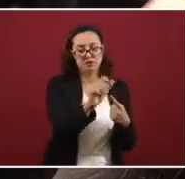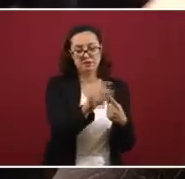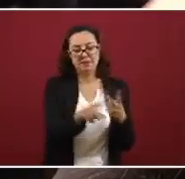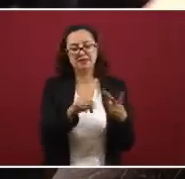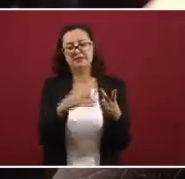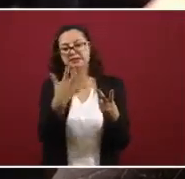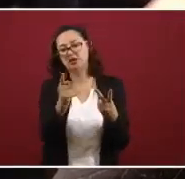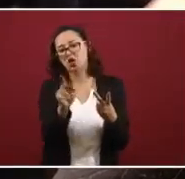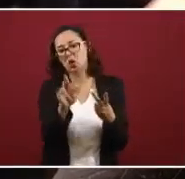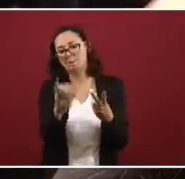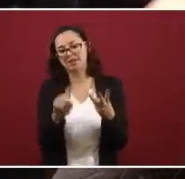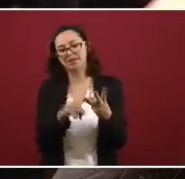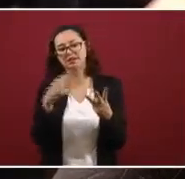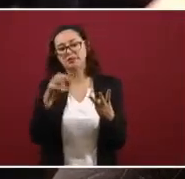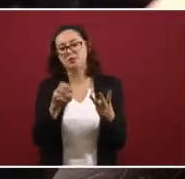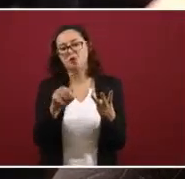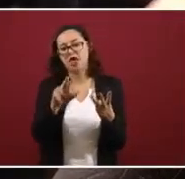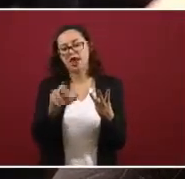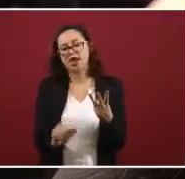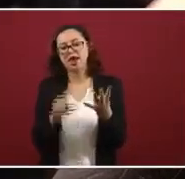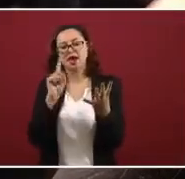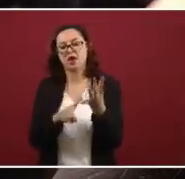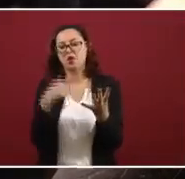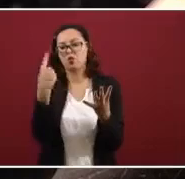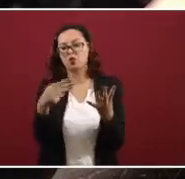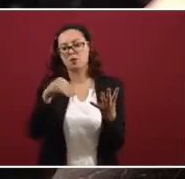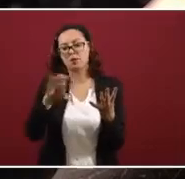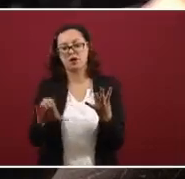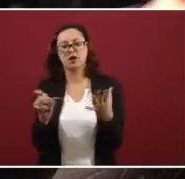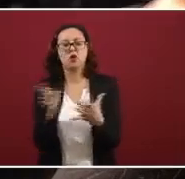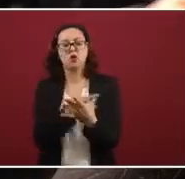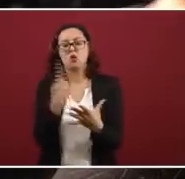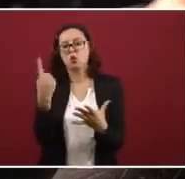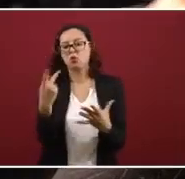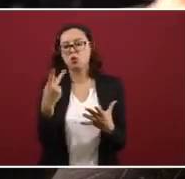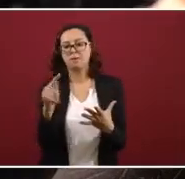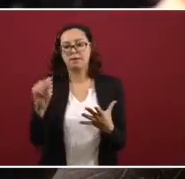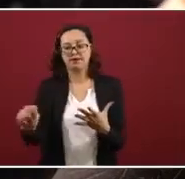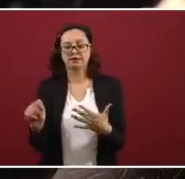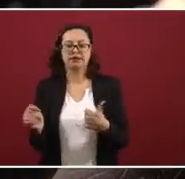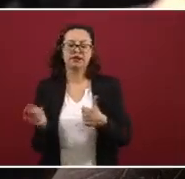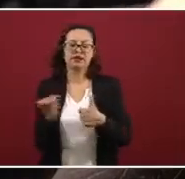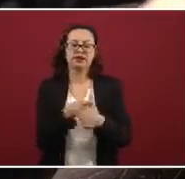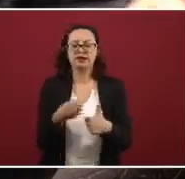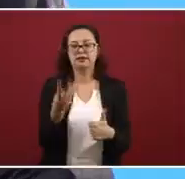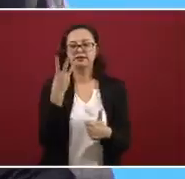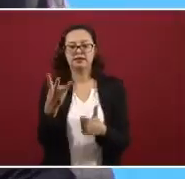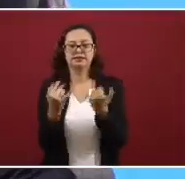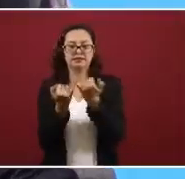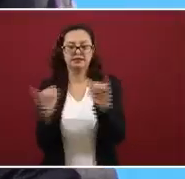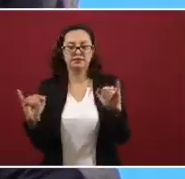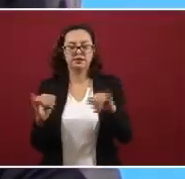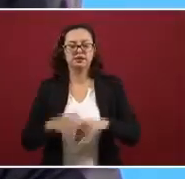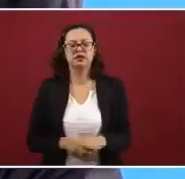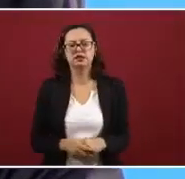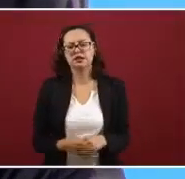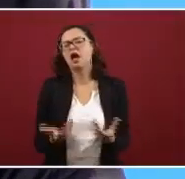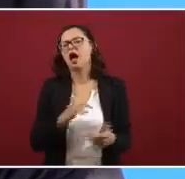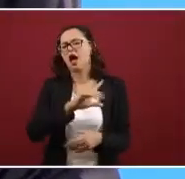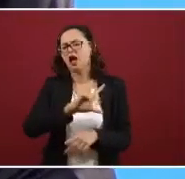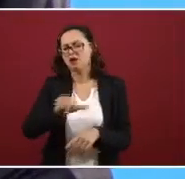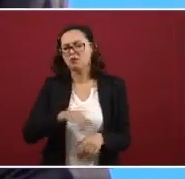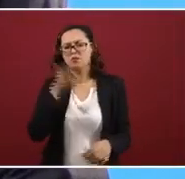3 de Morena, 1 de Movimiento Ciudadano, 1 del Partido del Trabajo y 3 son diputados locales independientes. ¿Y cómo